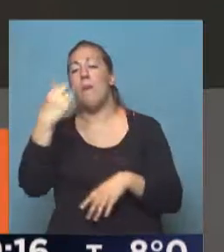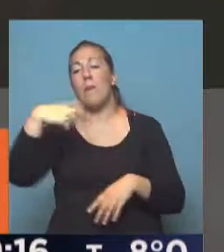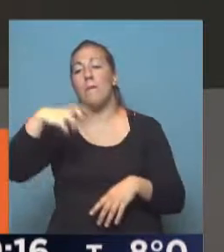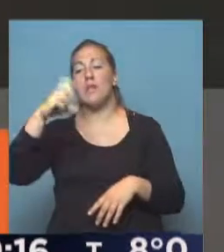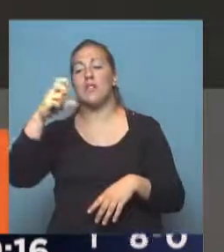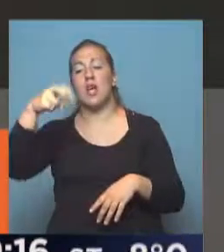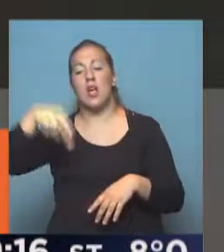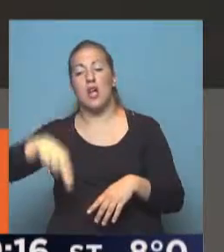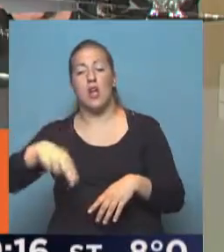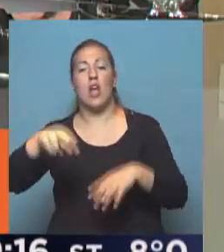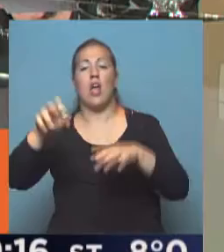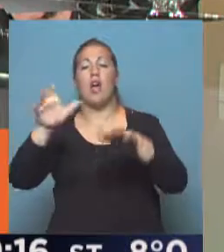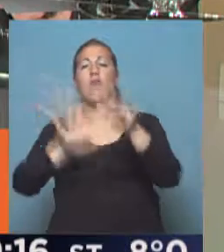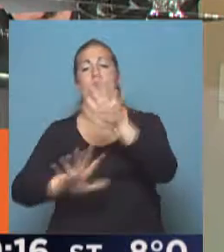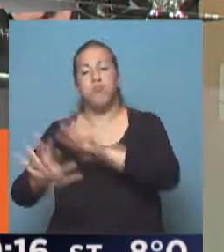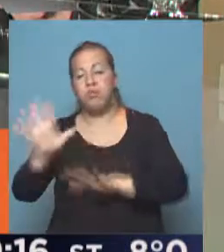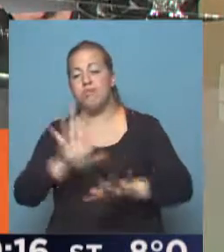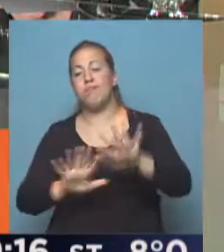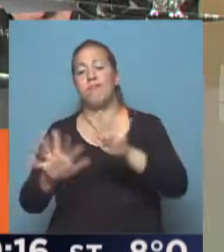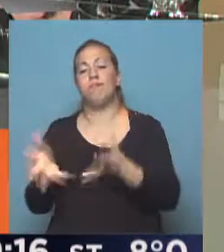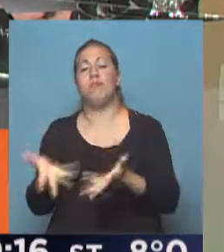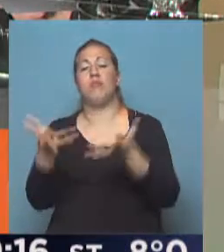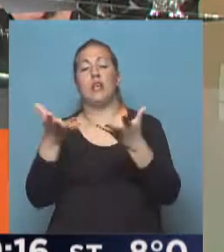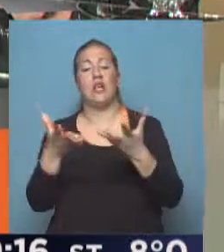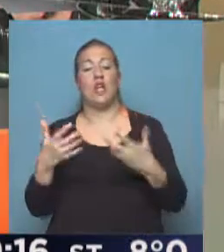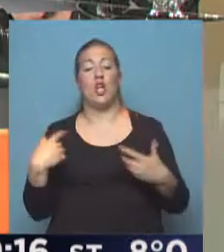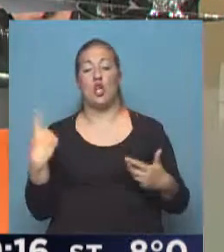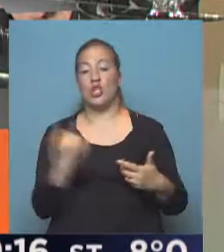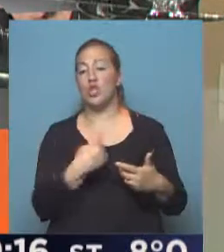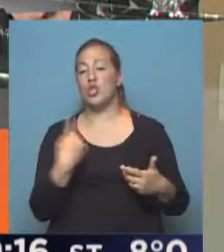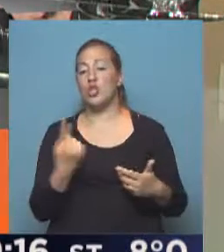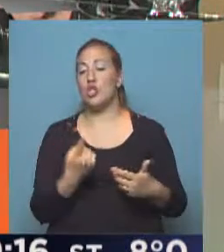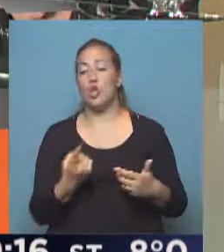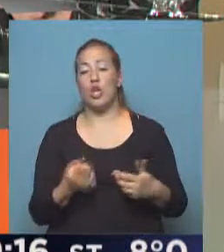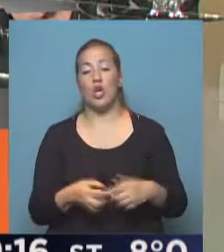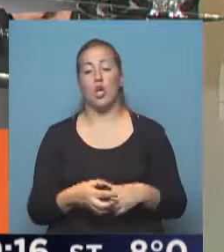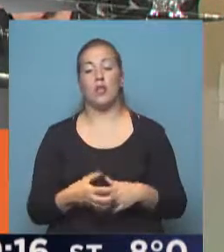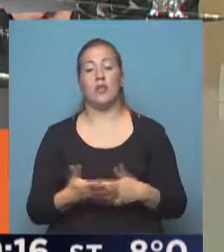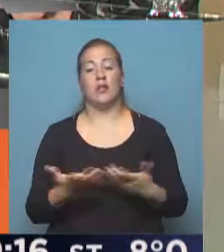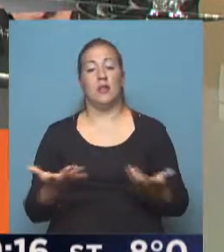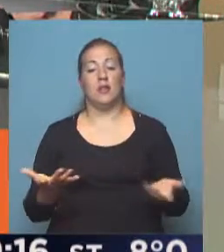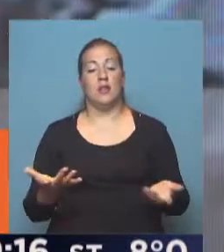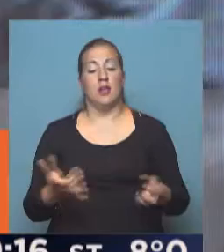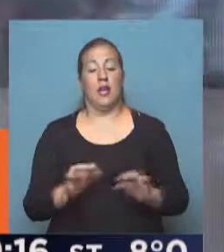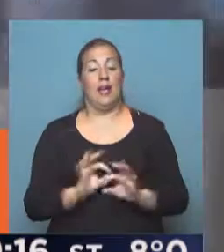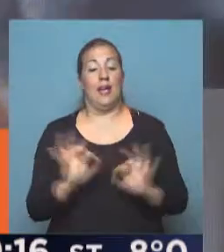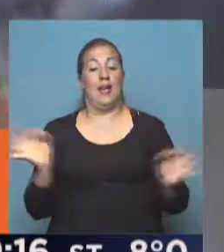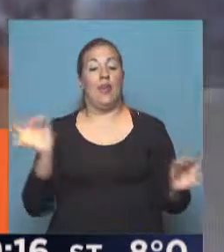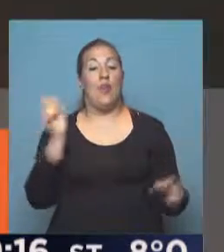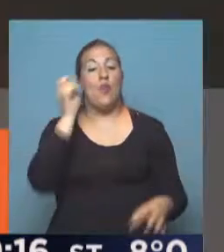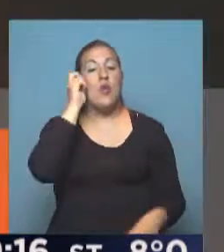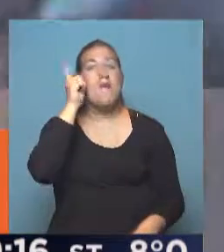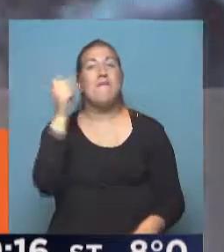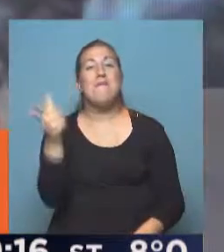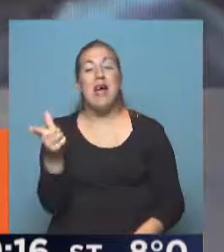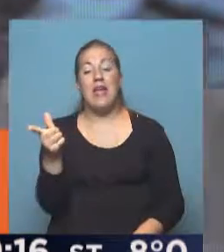armó la cosa y empezó a crecer digamos ninguno de nosotros este imaginaba este